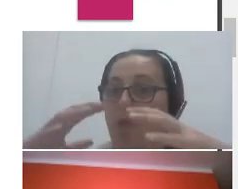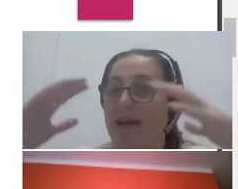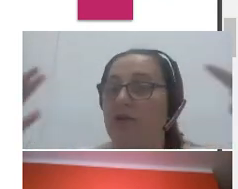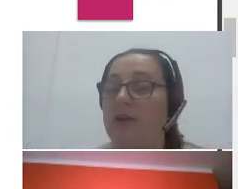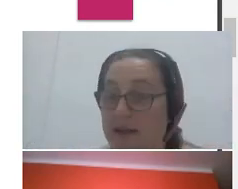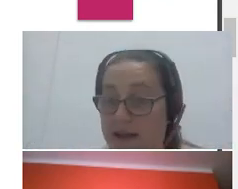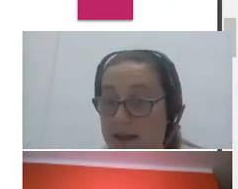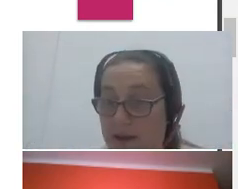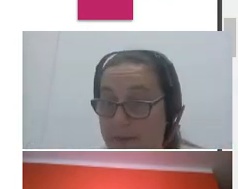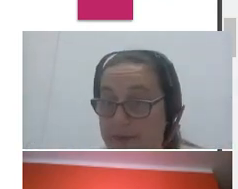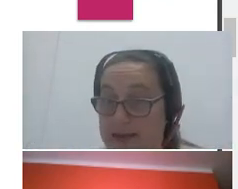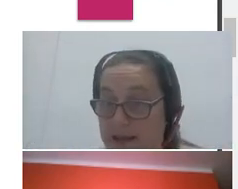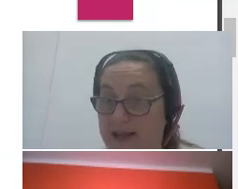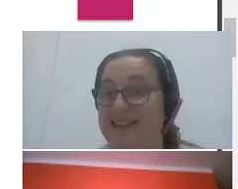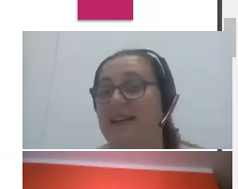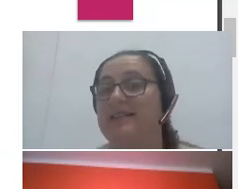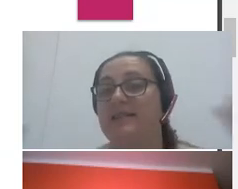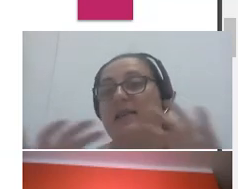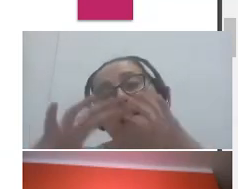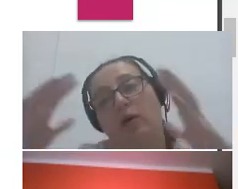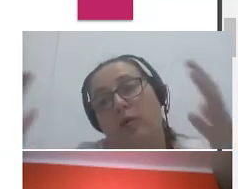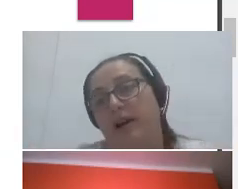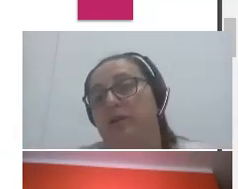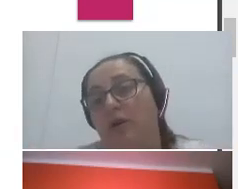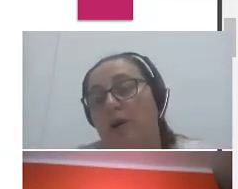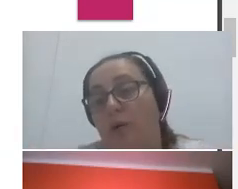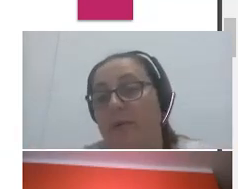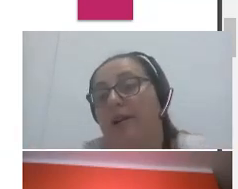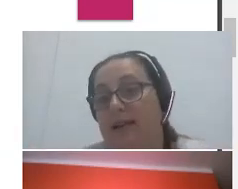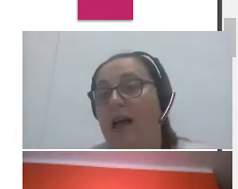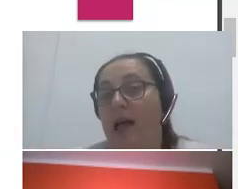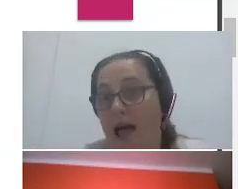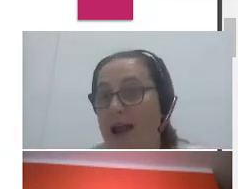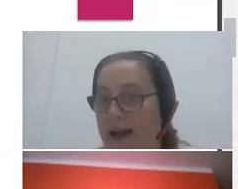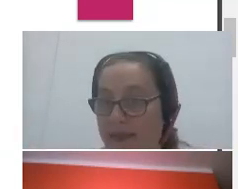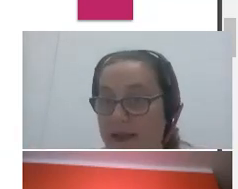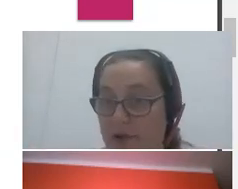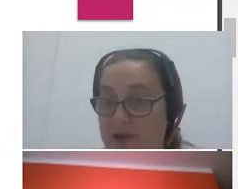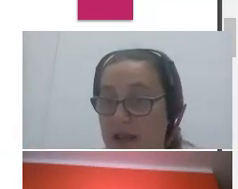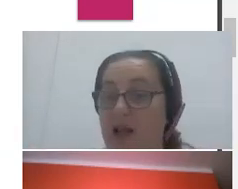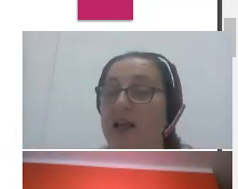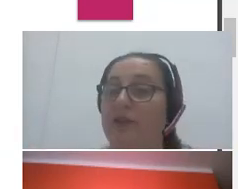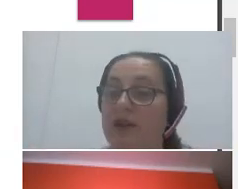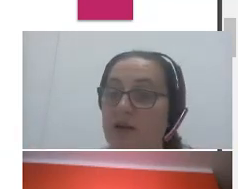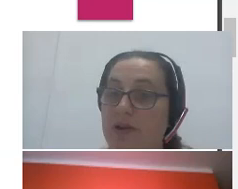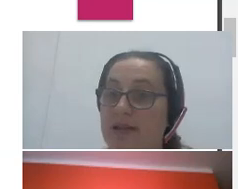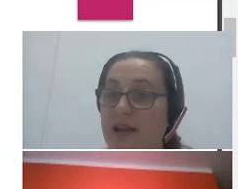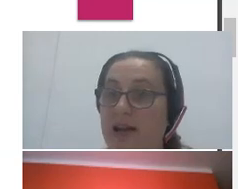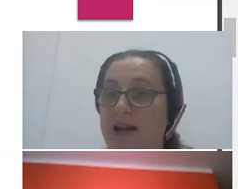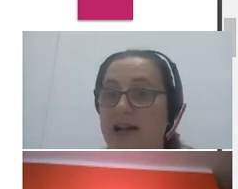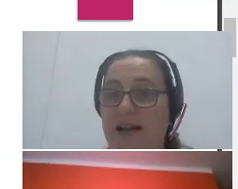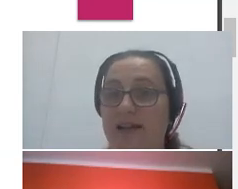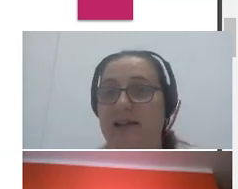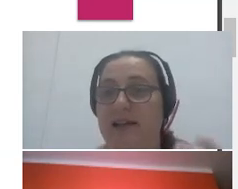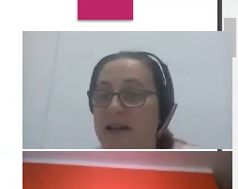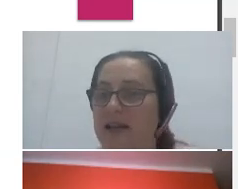de aumento de tejido, ¿sí?, que se necesita para cubrir todo el cuerpo que está agrandándose. Entonces es donde se